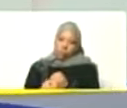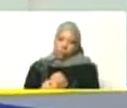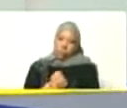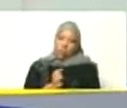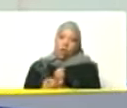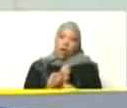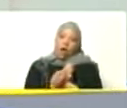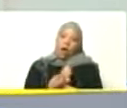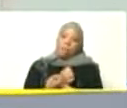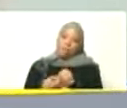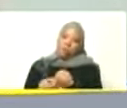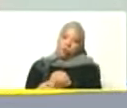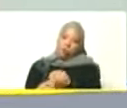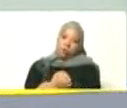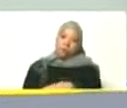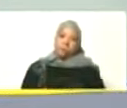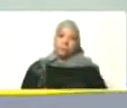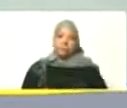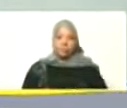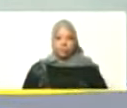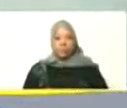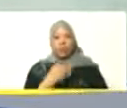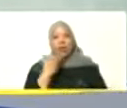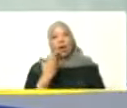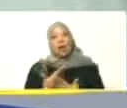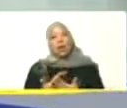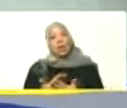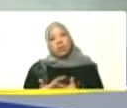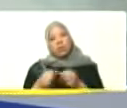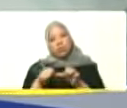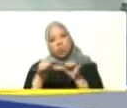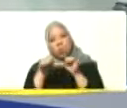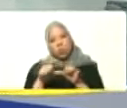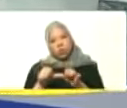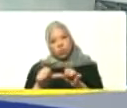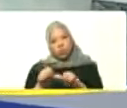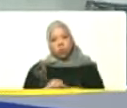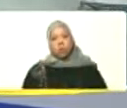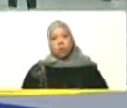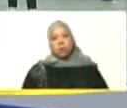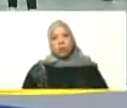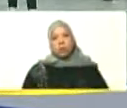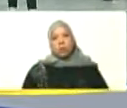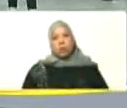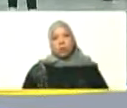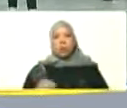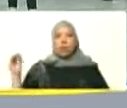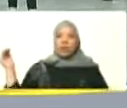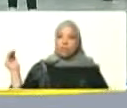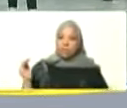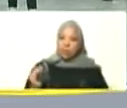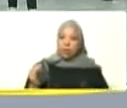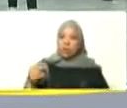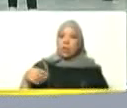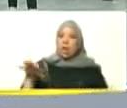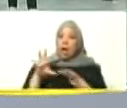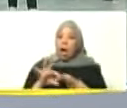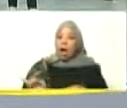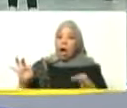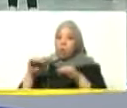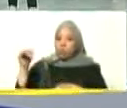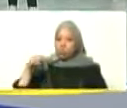amor. Bueno, Delcy, te agradezco mucho, continúa allí. Y te vienes para acá para que me cuentes todo lo que